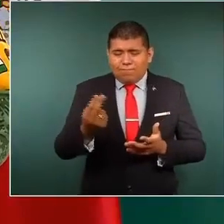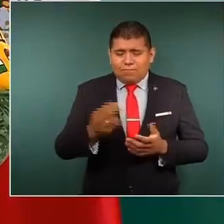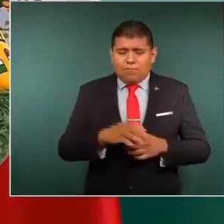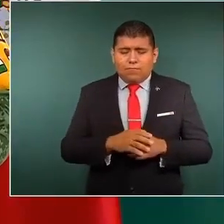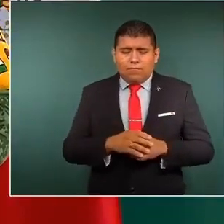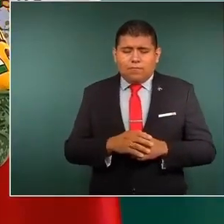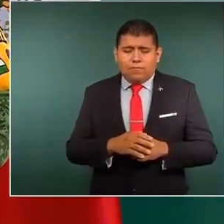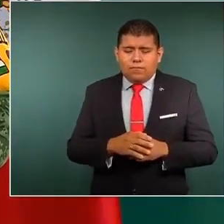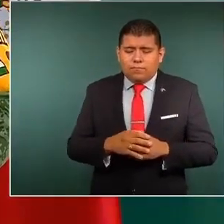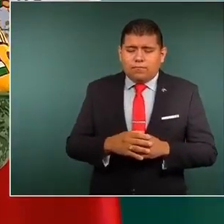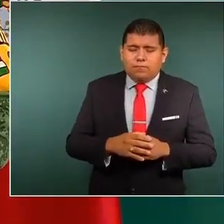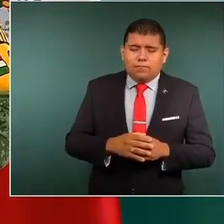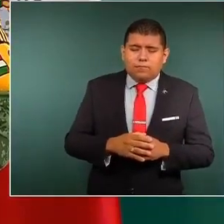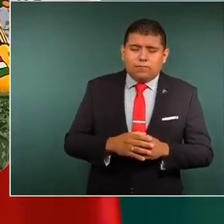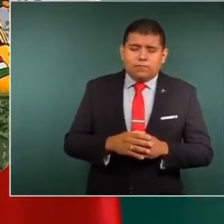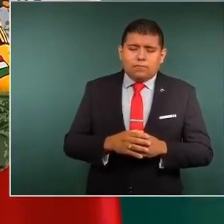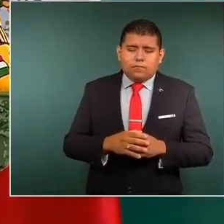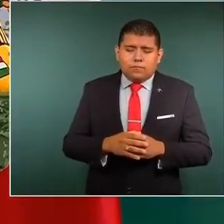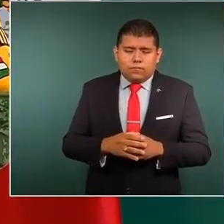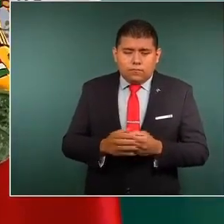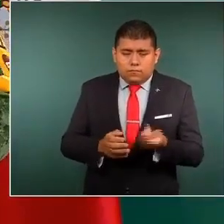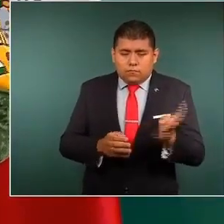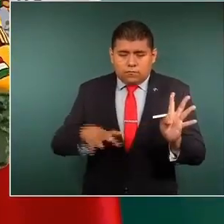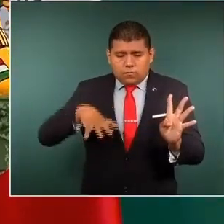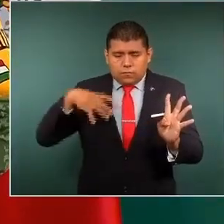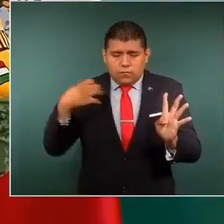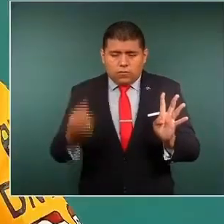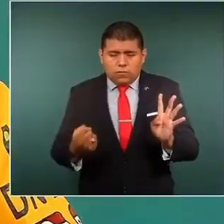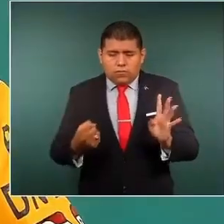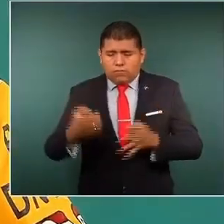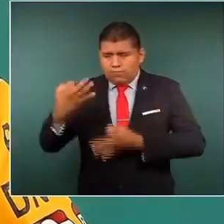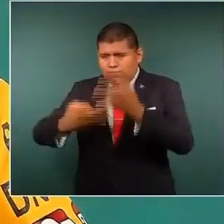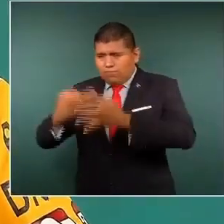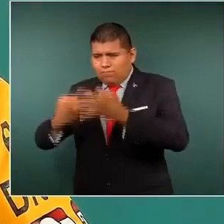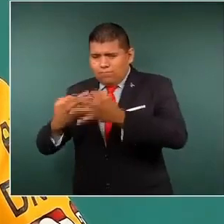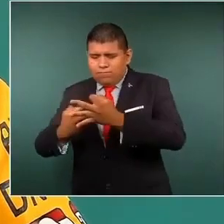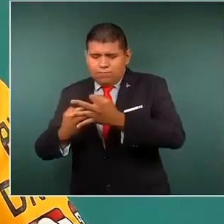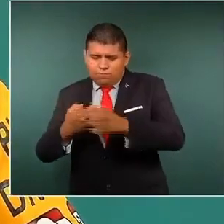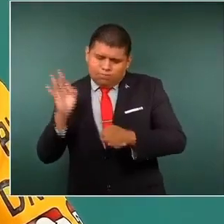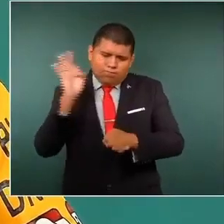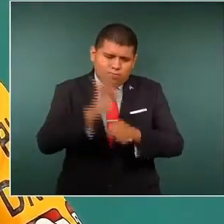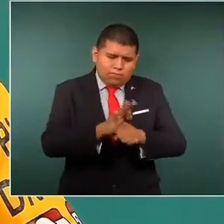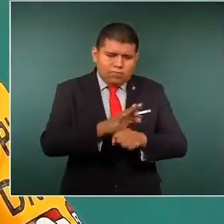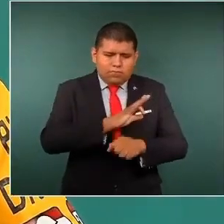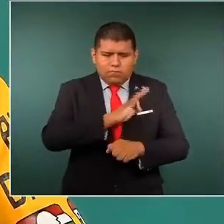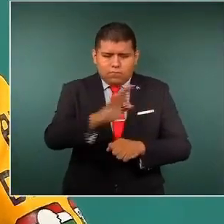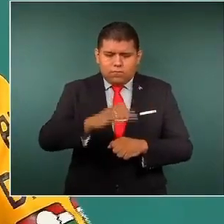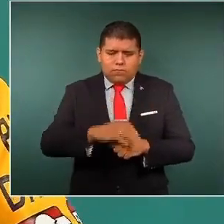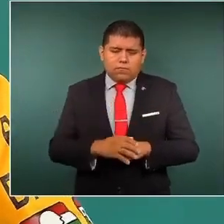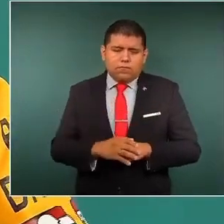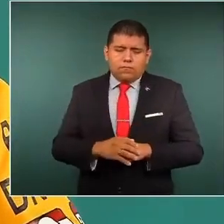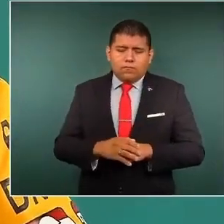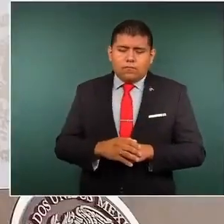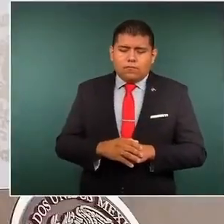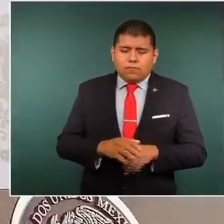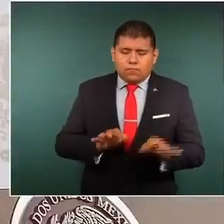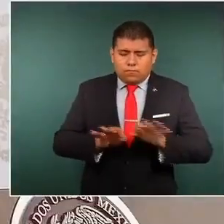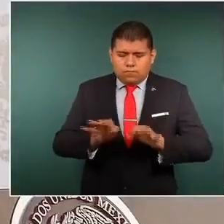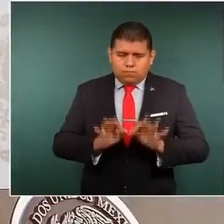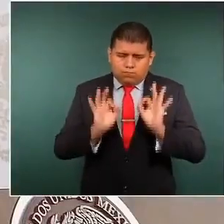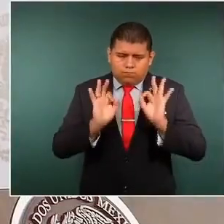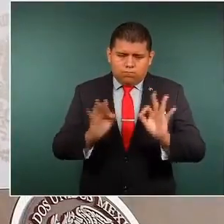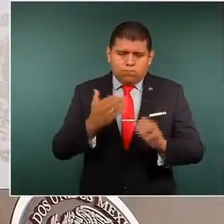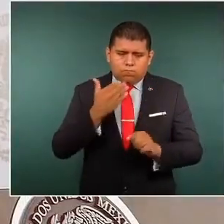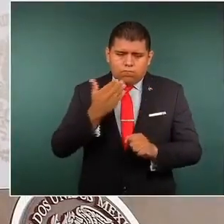vean reflejado en el esfuerzo que van a hacer las autoridades judiciales y jueces, pues el